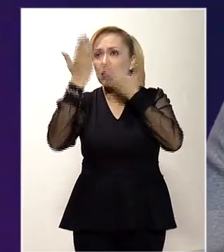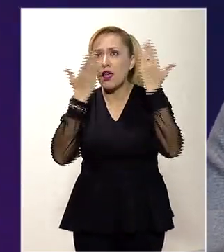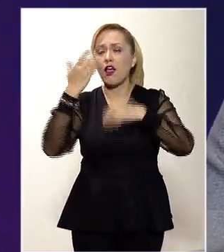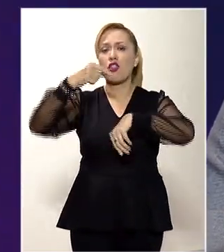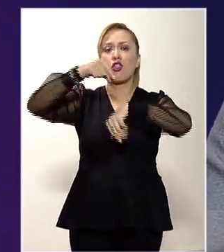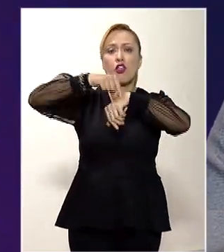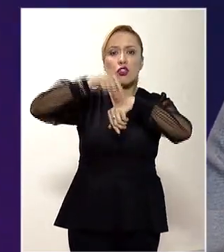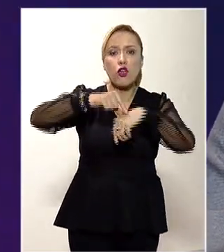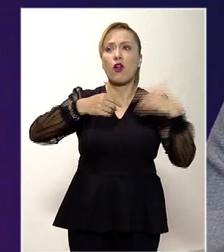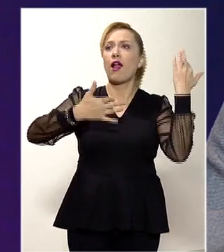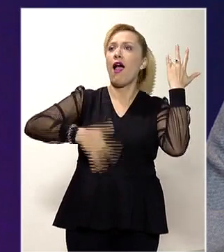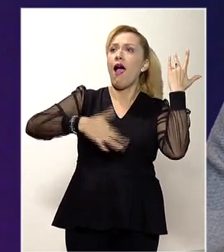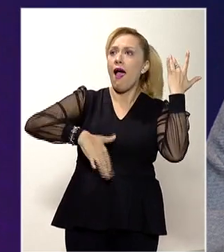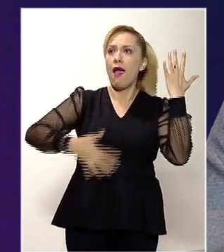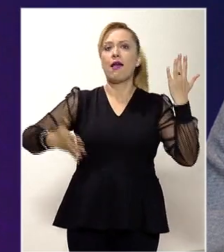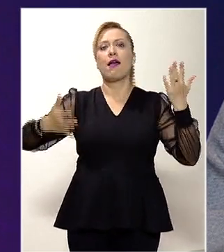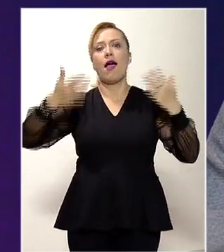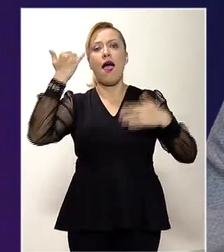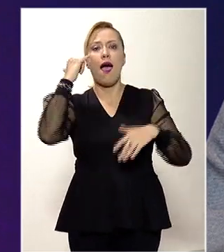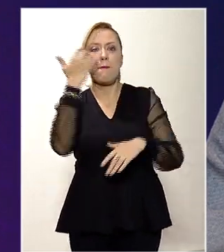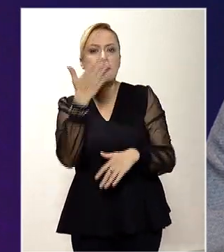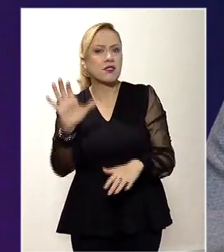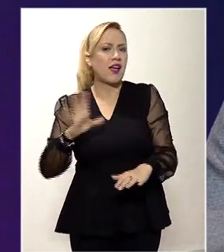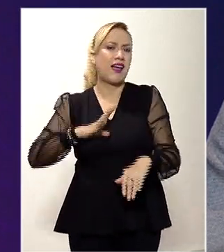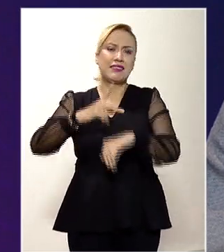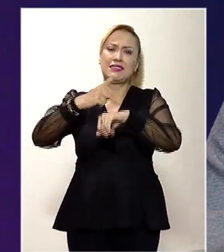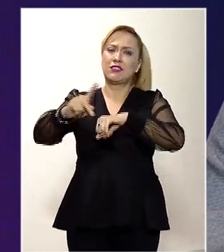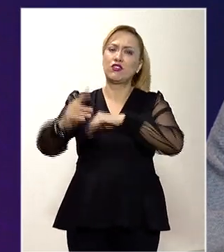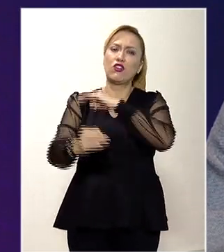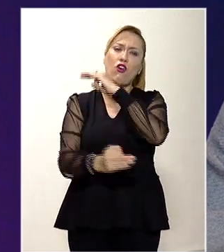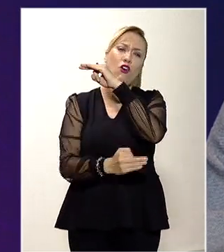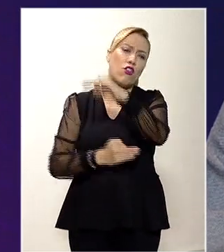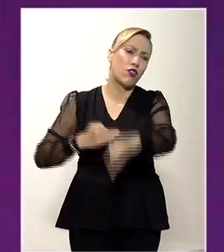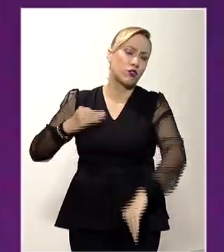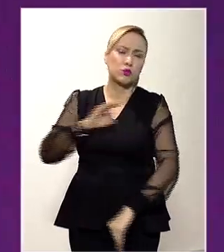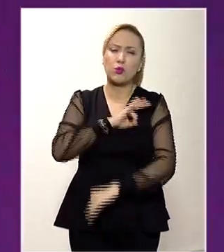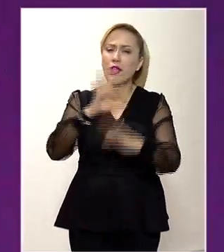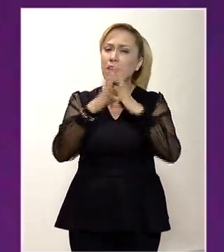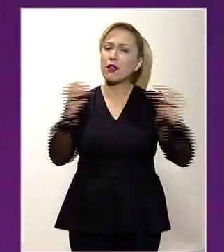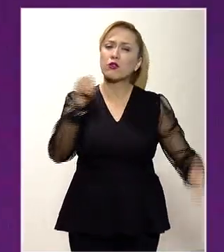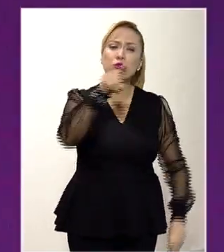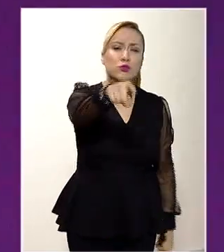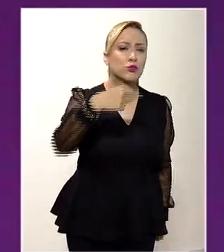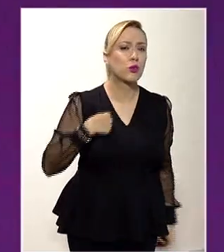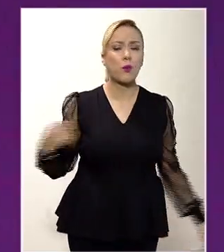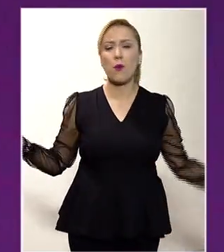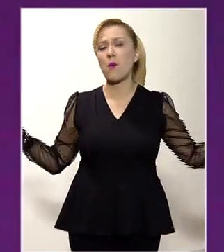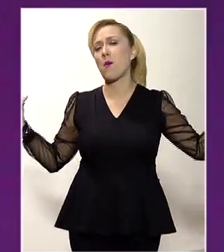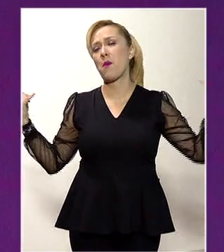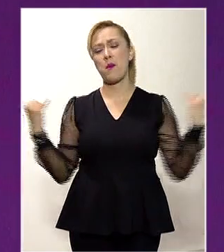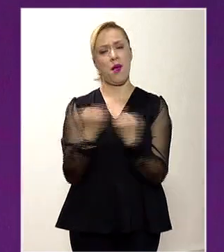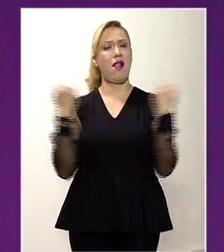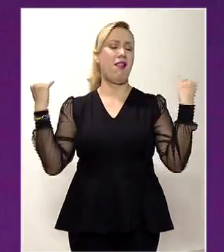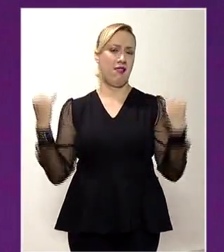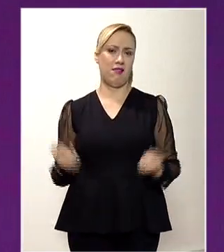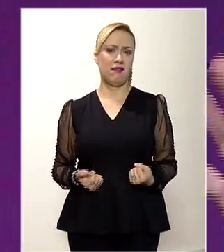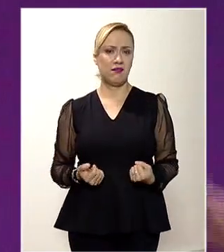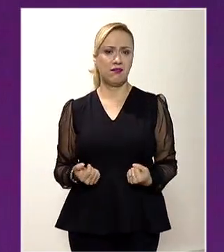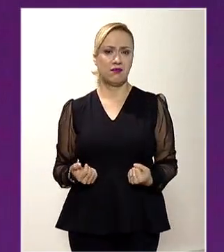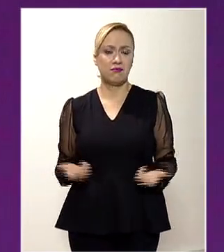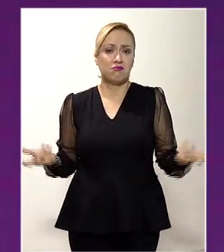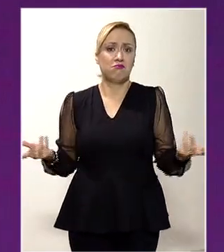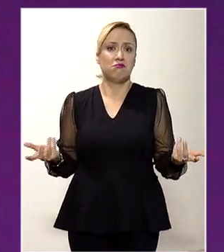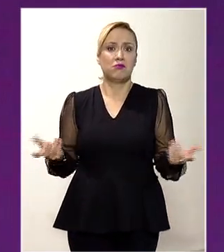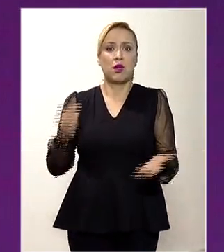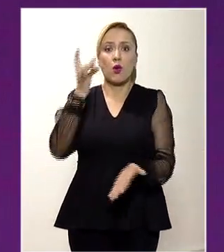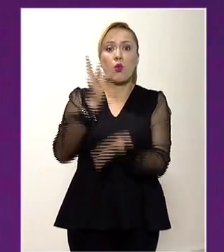hay campesinos, hay de todo, hay un riesgo en este país de ser desaparecido y desaparecida sin que esto tenga ningún costo y además sin que la única persona